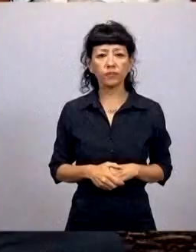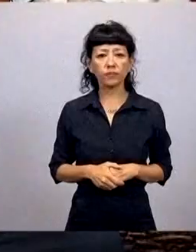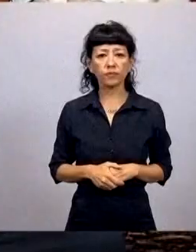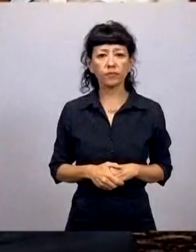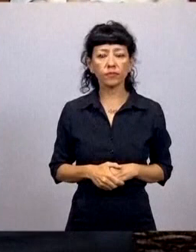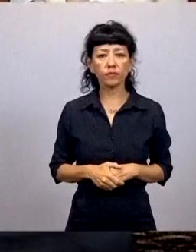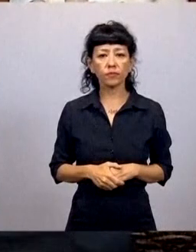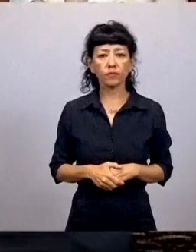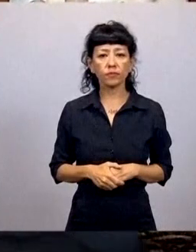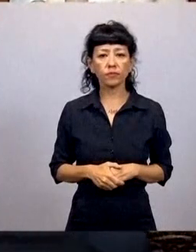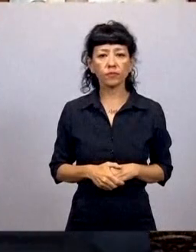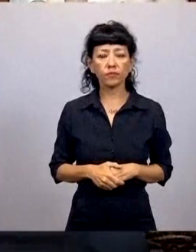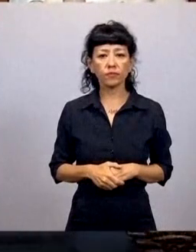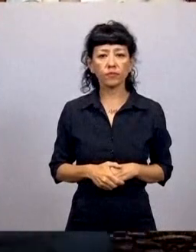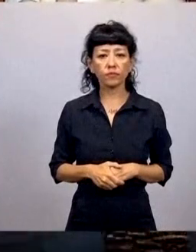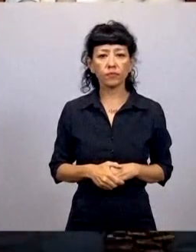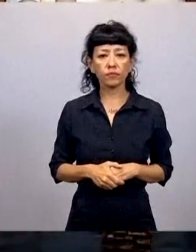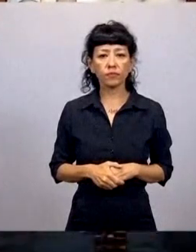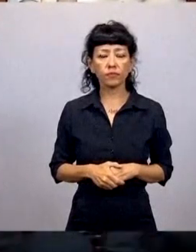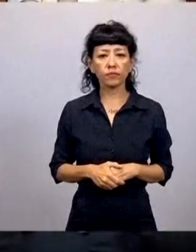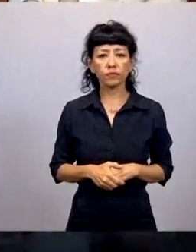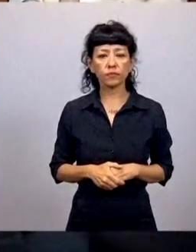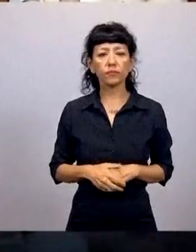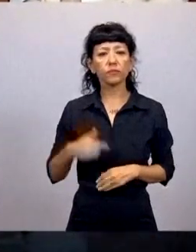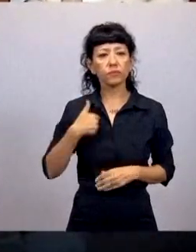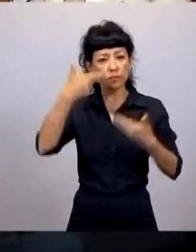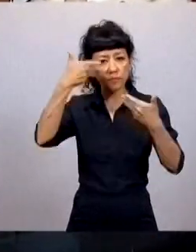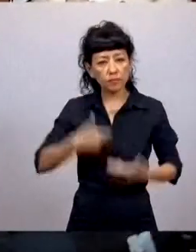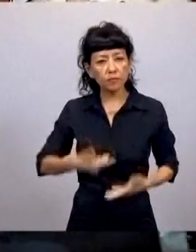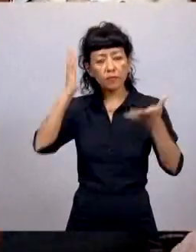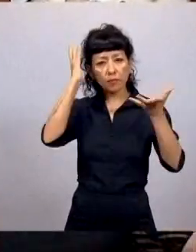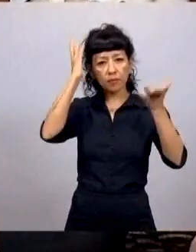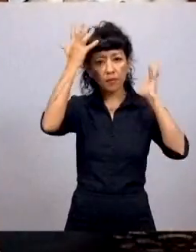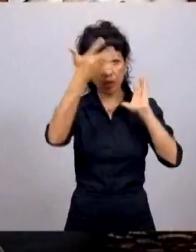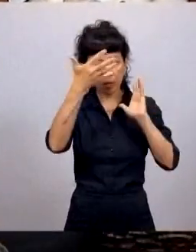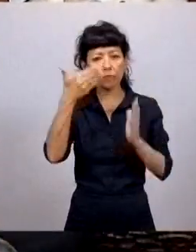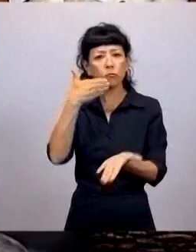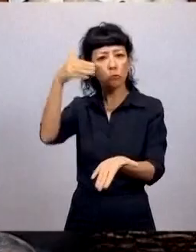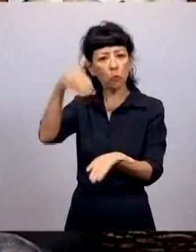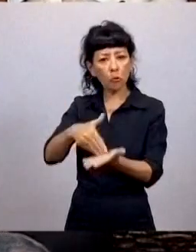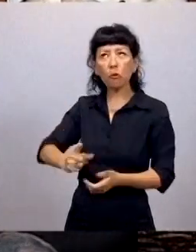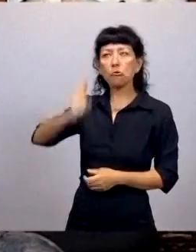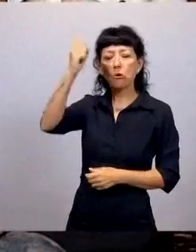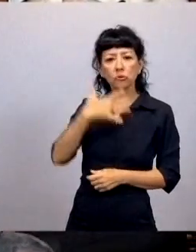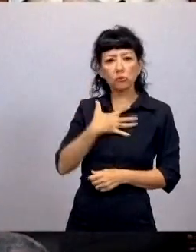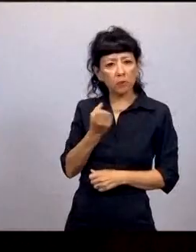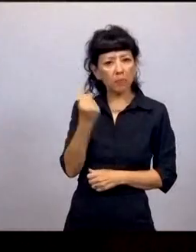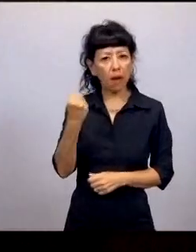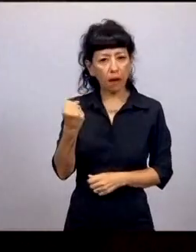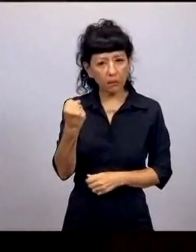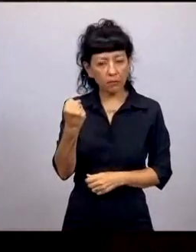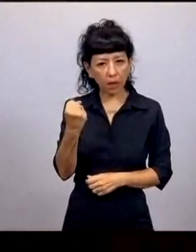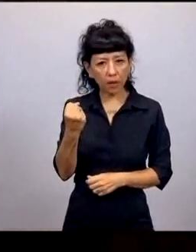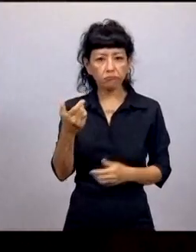Ha dicho sí. Yo, Javier Gerardo Milei, juro por Dios y por la patria, sobre